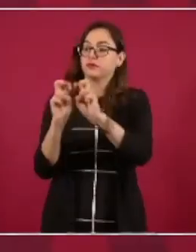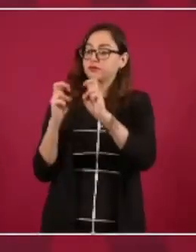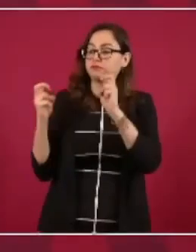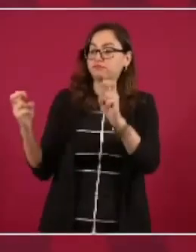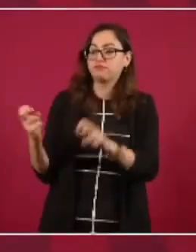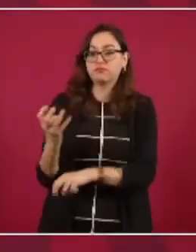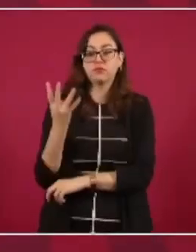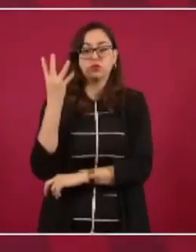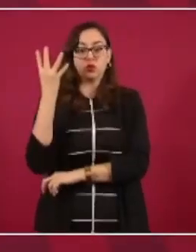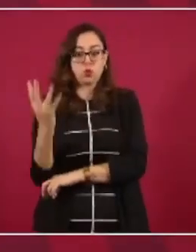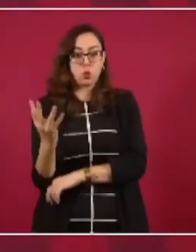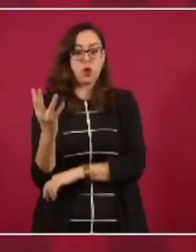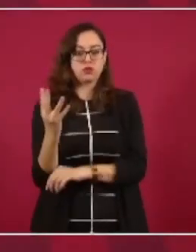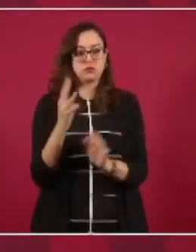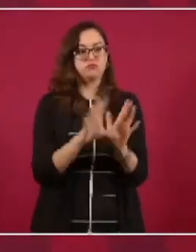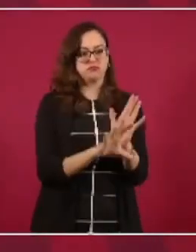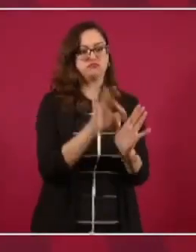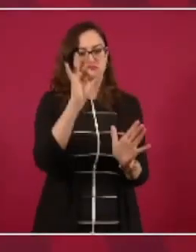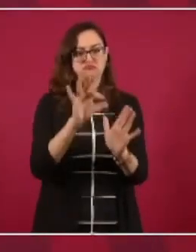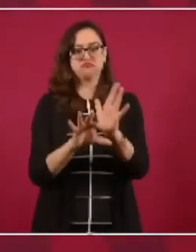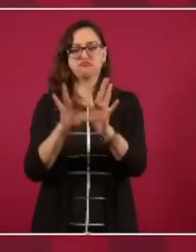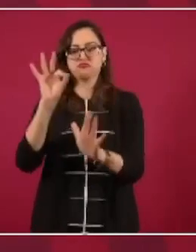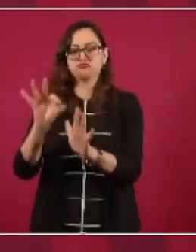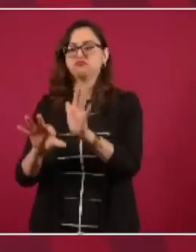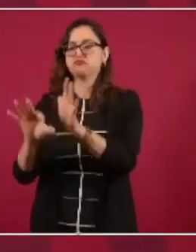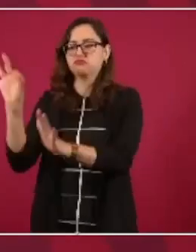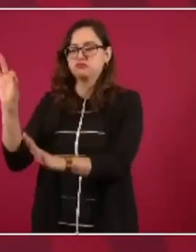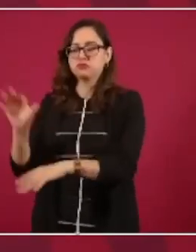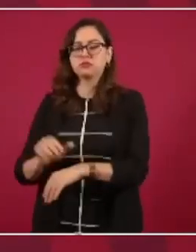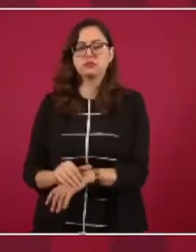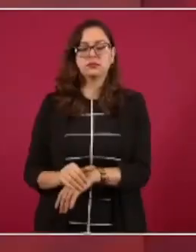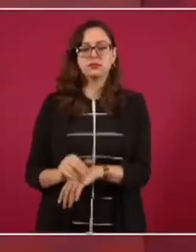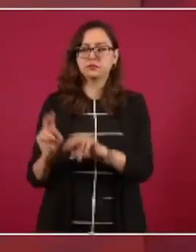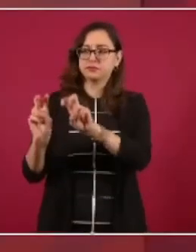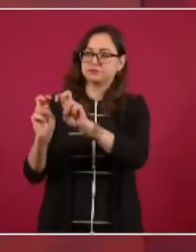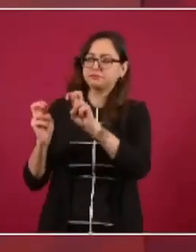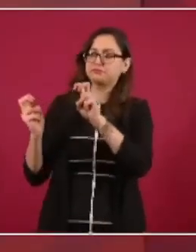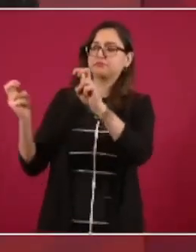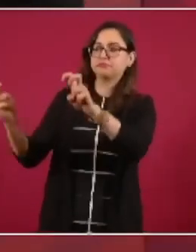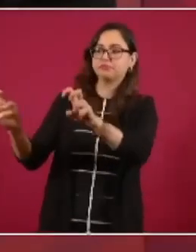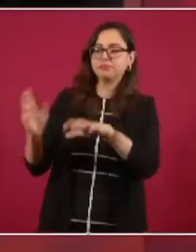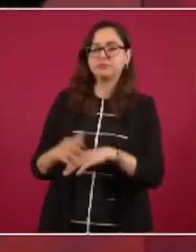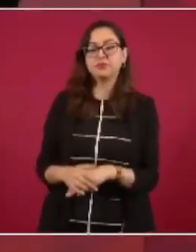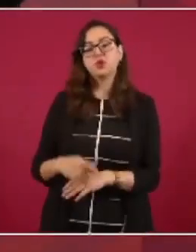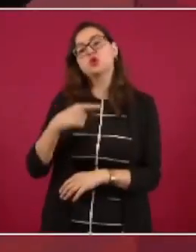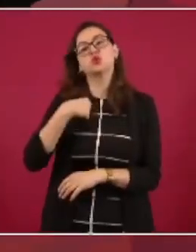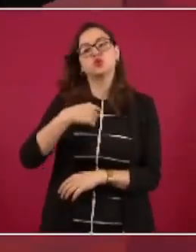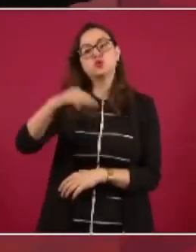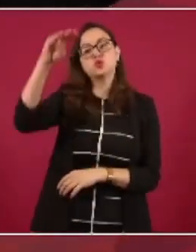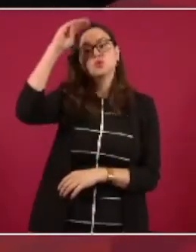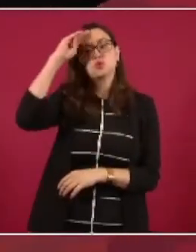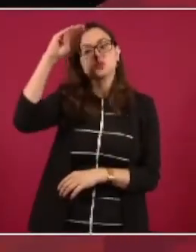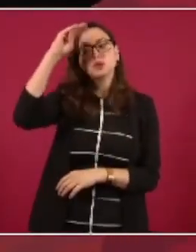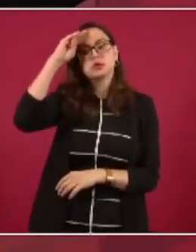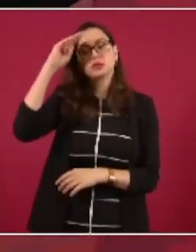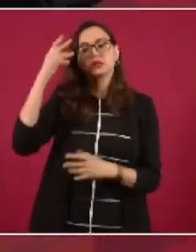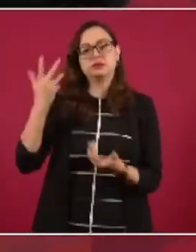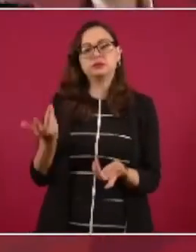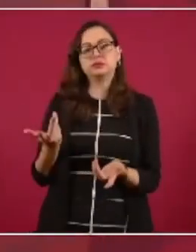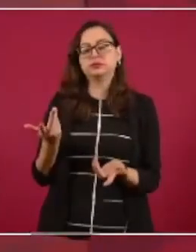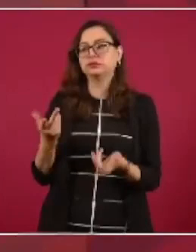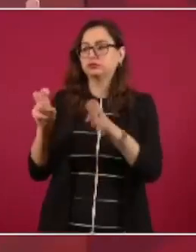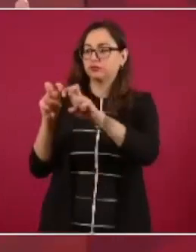pero yo los propuse porque era mi facultad. Entonces, con la idea de si se tiene